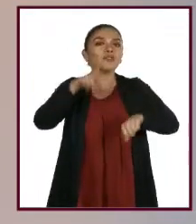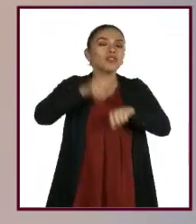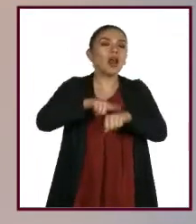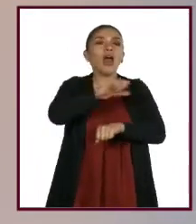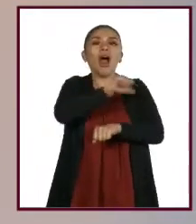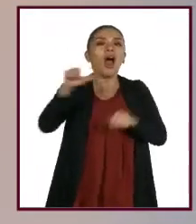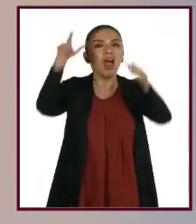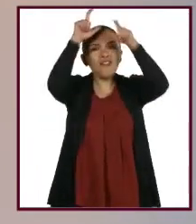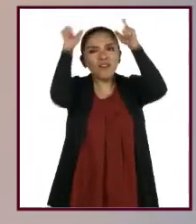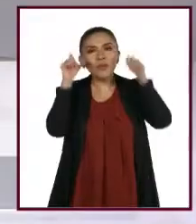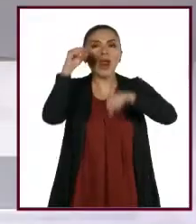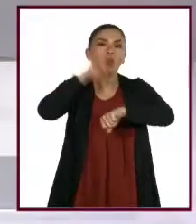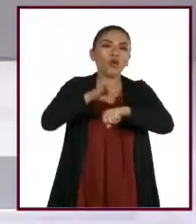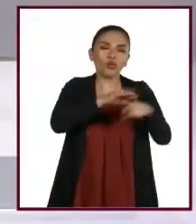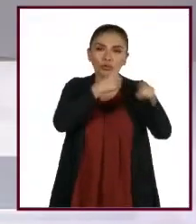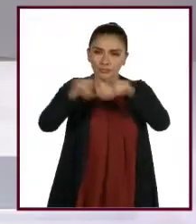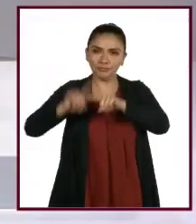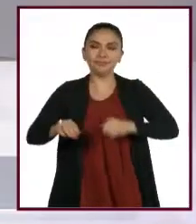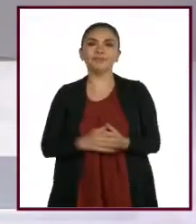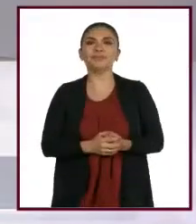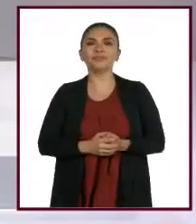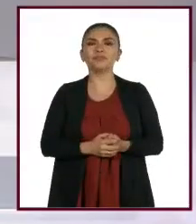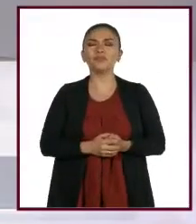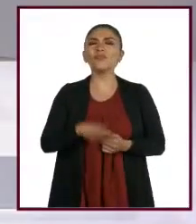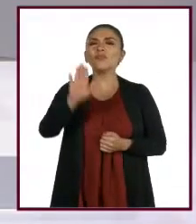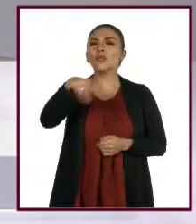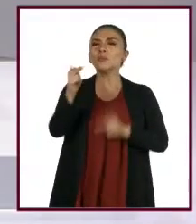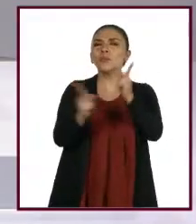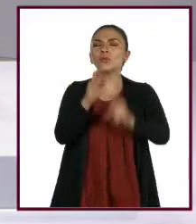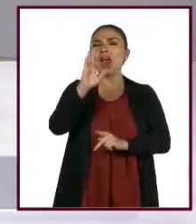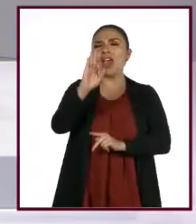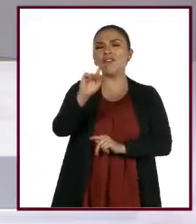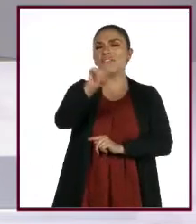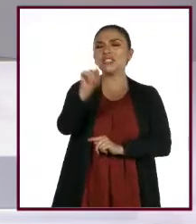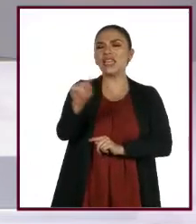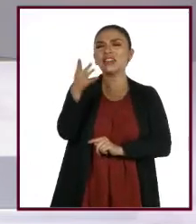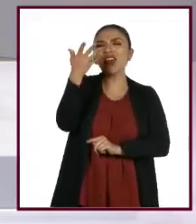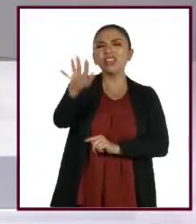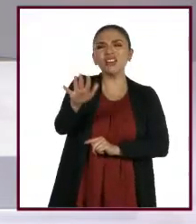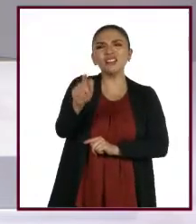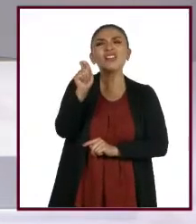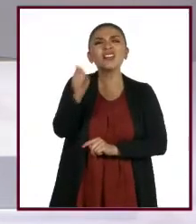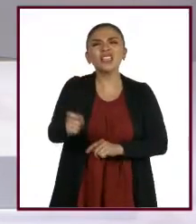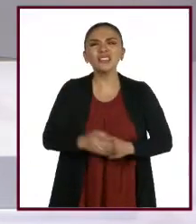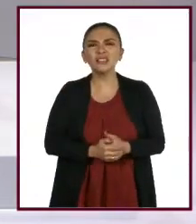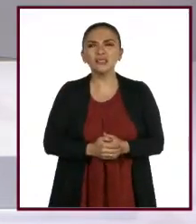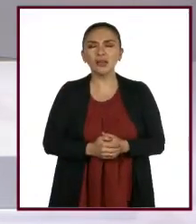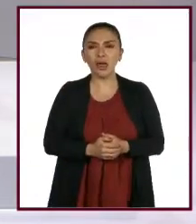salud. ¿Qué es el FZ10? Le preguntan, doctor.